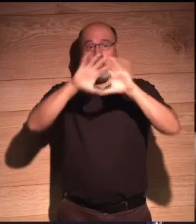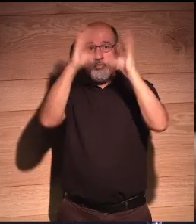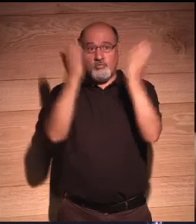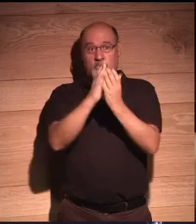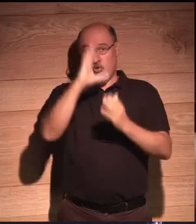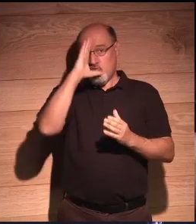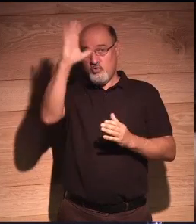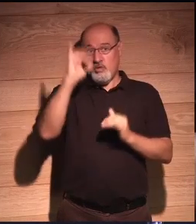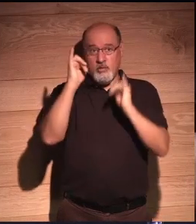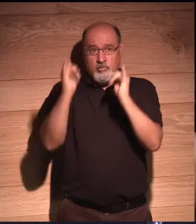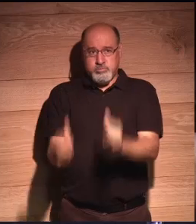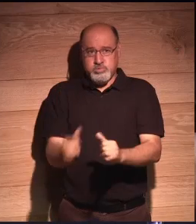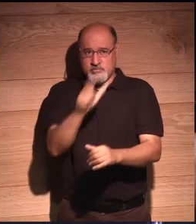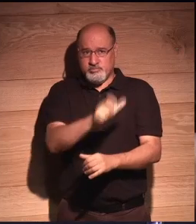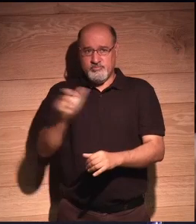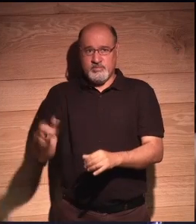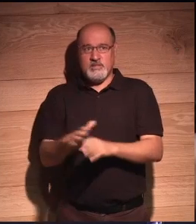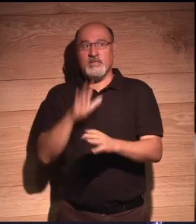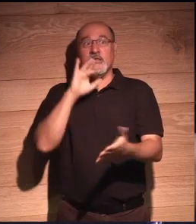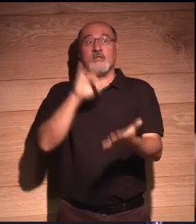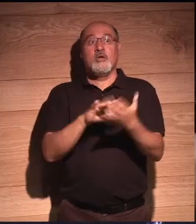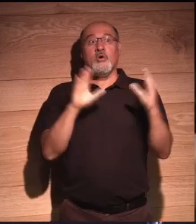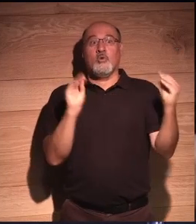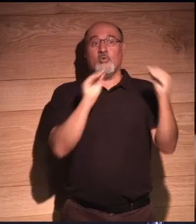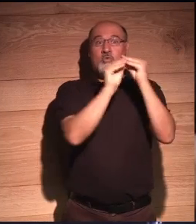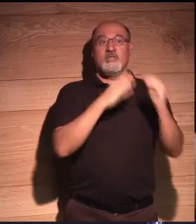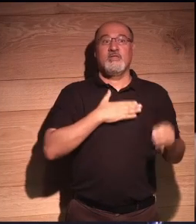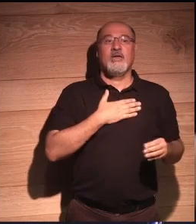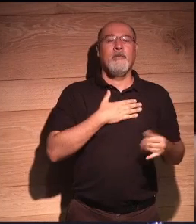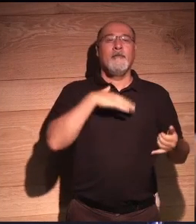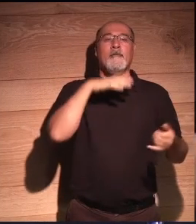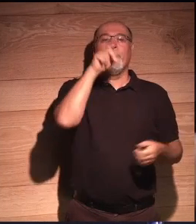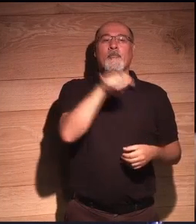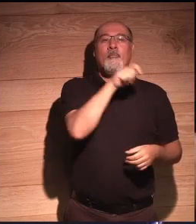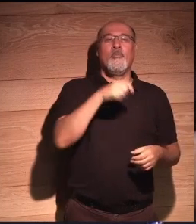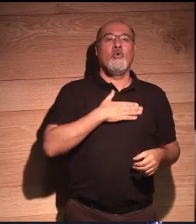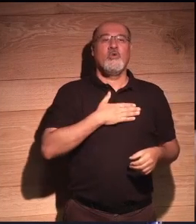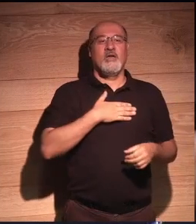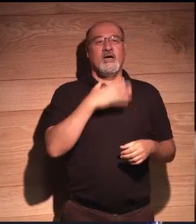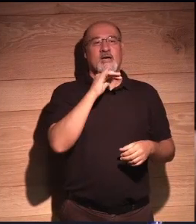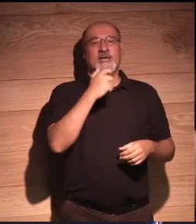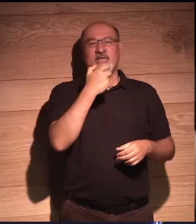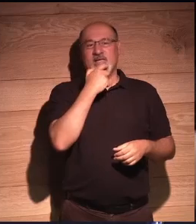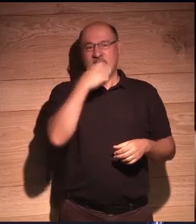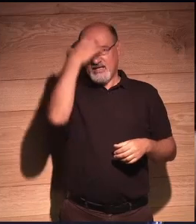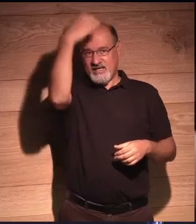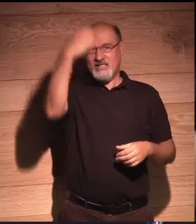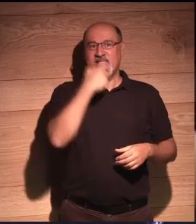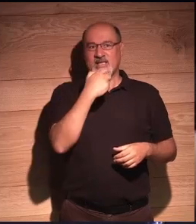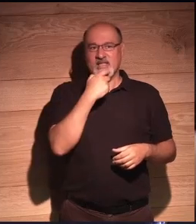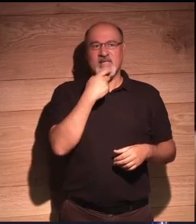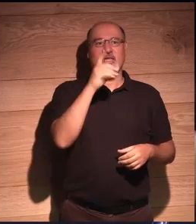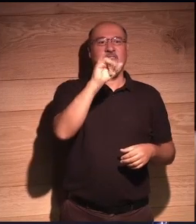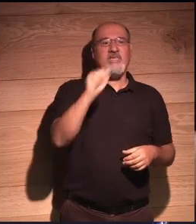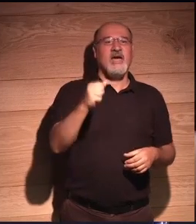récord cayó a los 12 años con la boda de Carlos de Inglaterra y Lady Diana, con 750 millones de... Tienes que ver el número